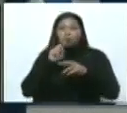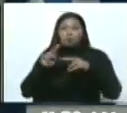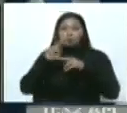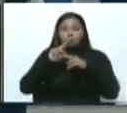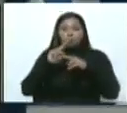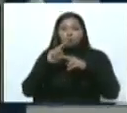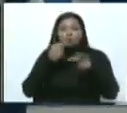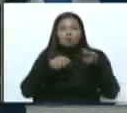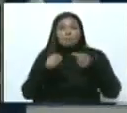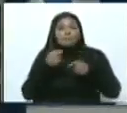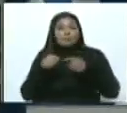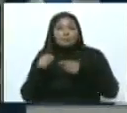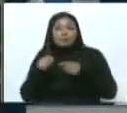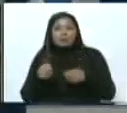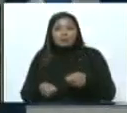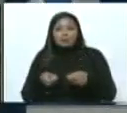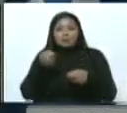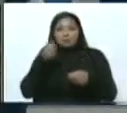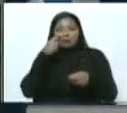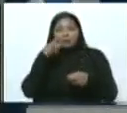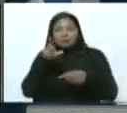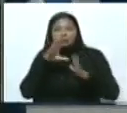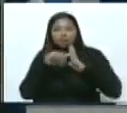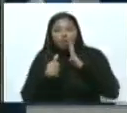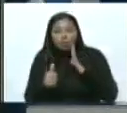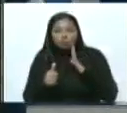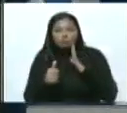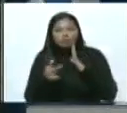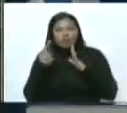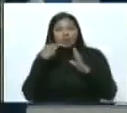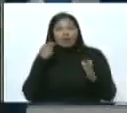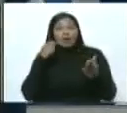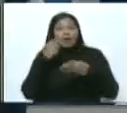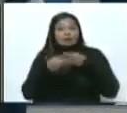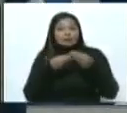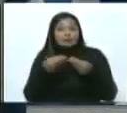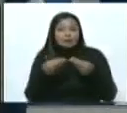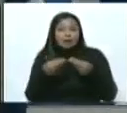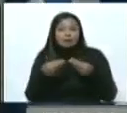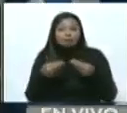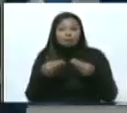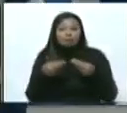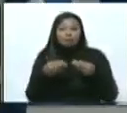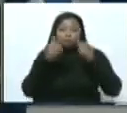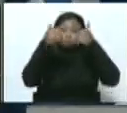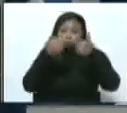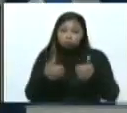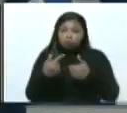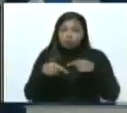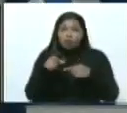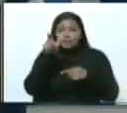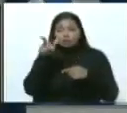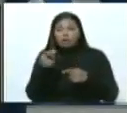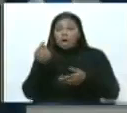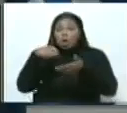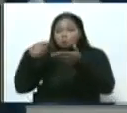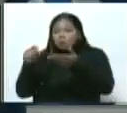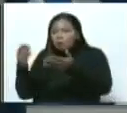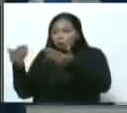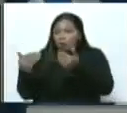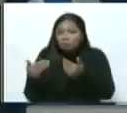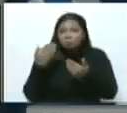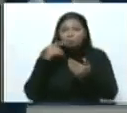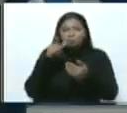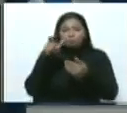utiliza una compañía de maletín para delinquir, tiene que pagar por eso. No, no el chofer que es contratado